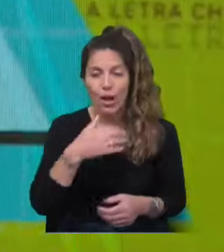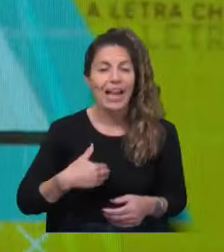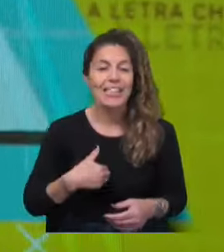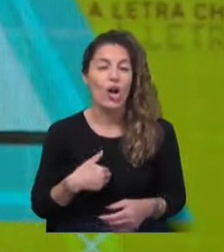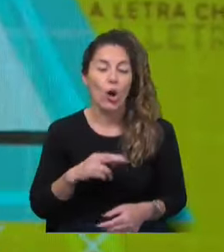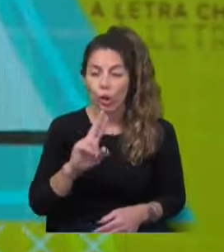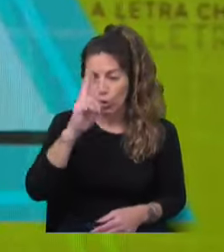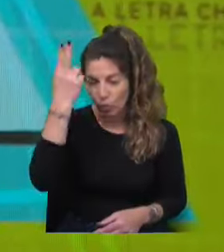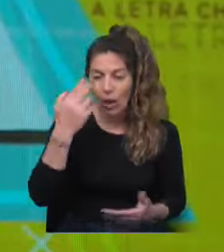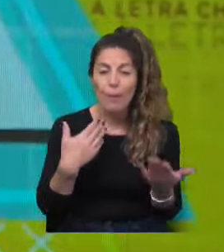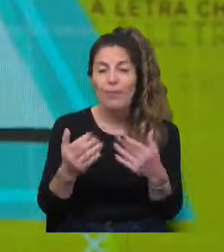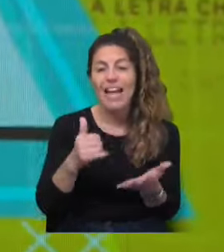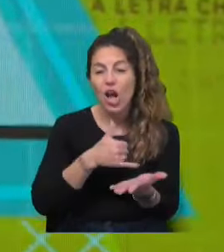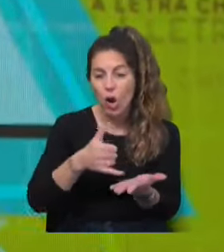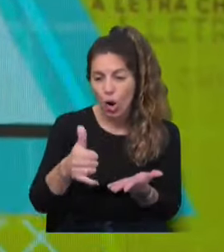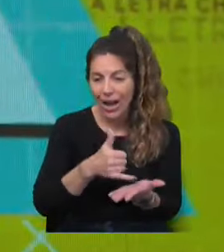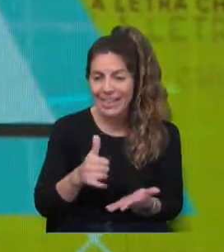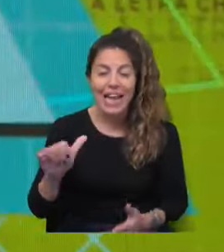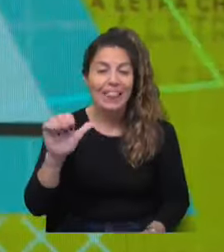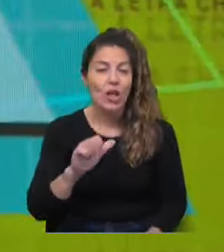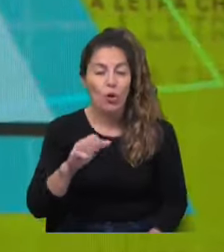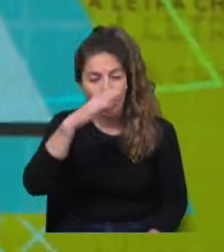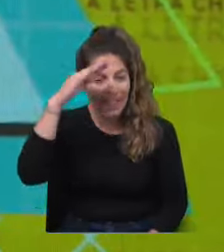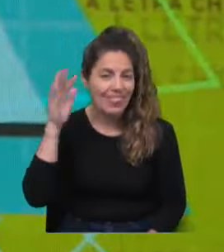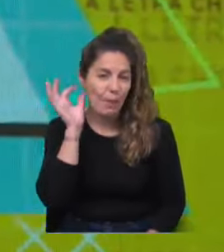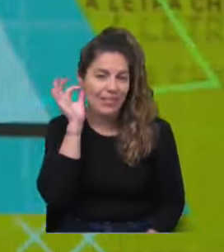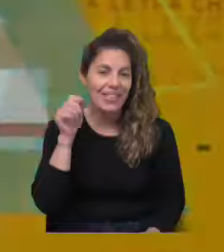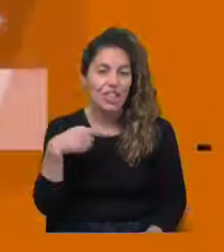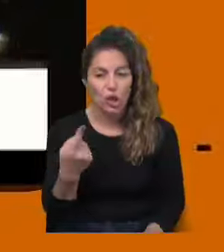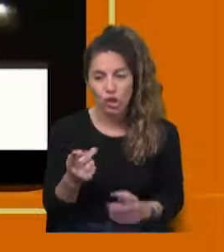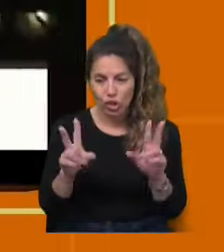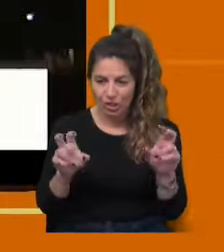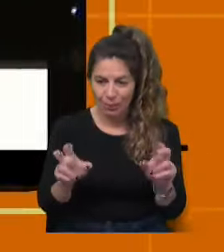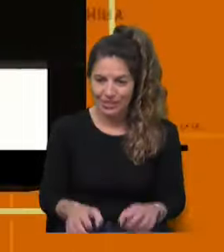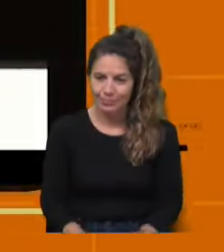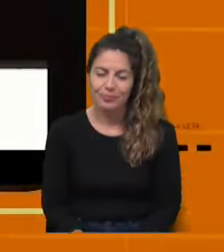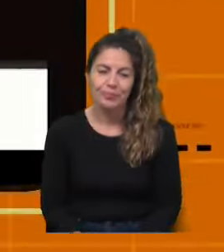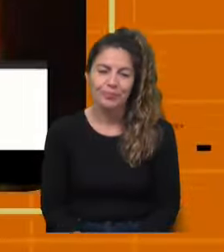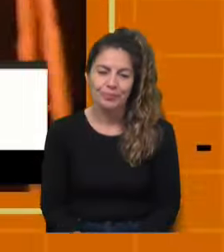Uruguay. Vamos a hablar de cocaína, vamos a hablar de Europa, vamos a hablar de Sebastián Marcet y otros temas.